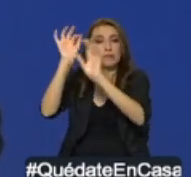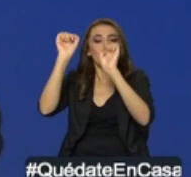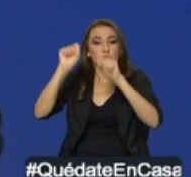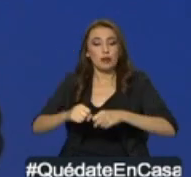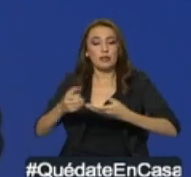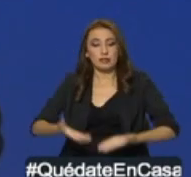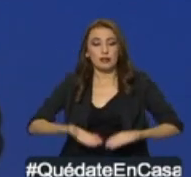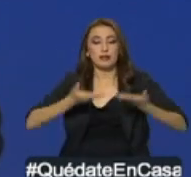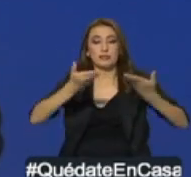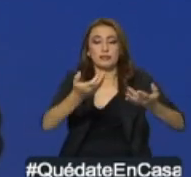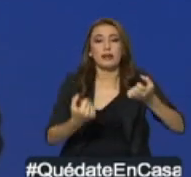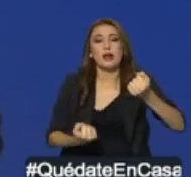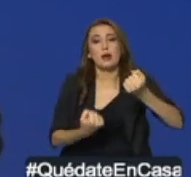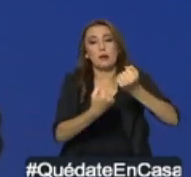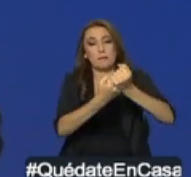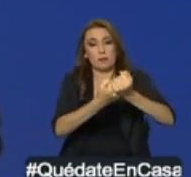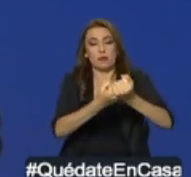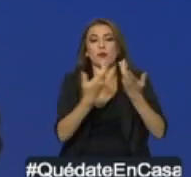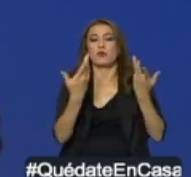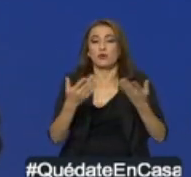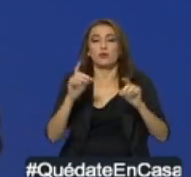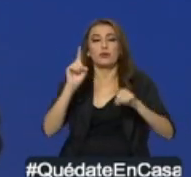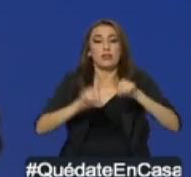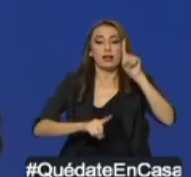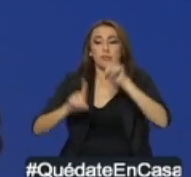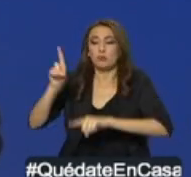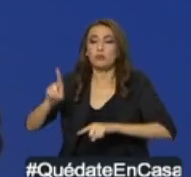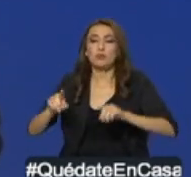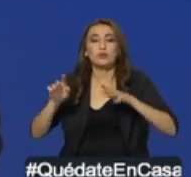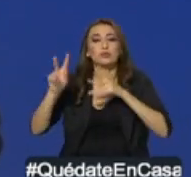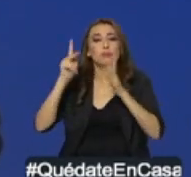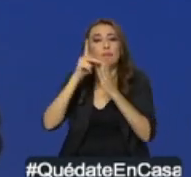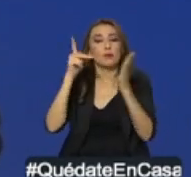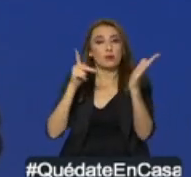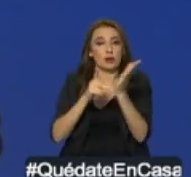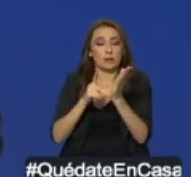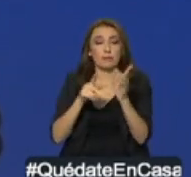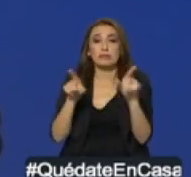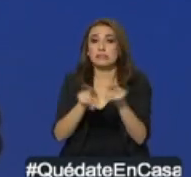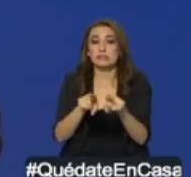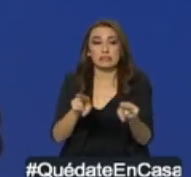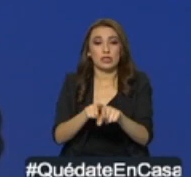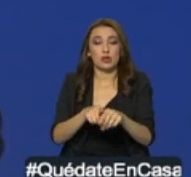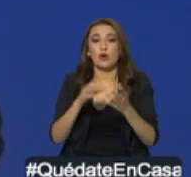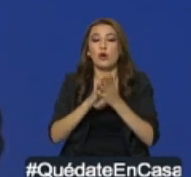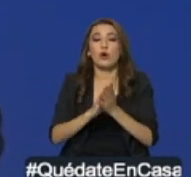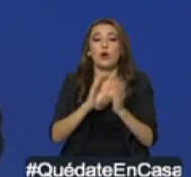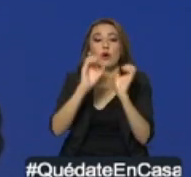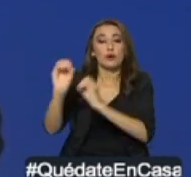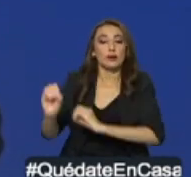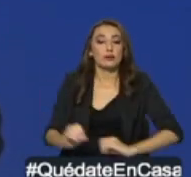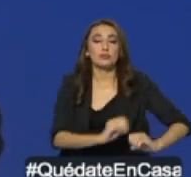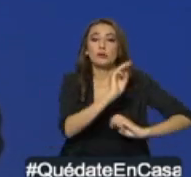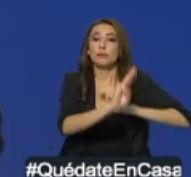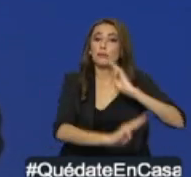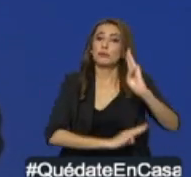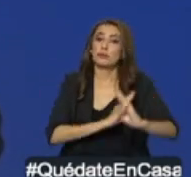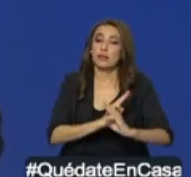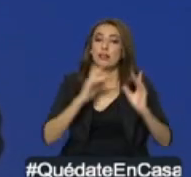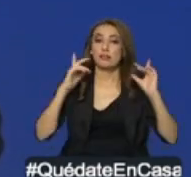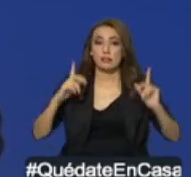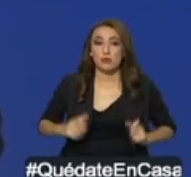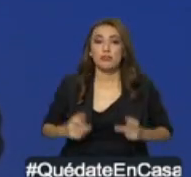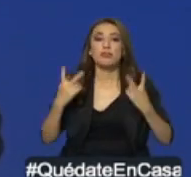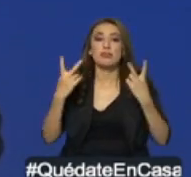y operaciones de asistencia humanitaria similar declaratoria la isla ms con la que tendremos la